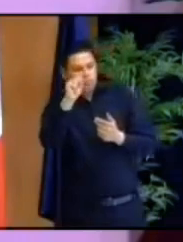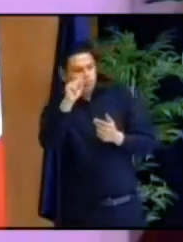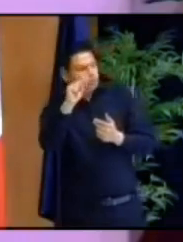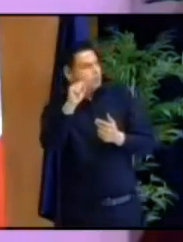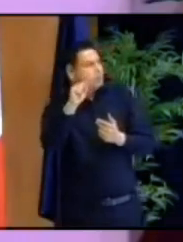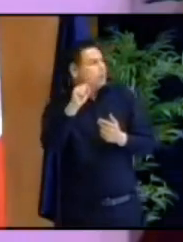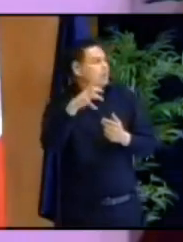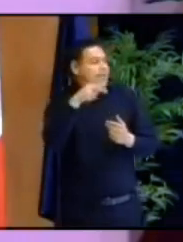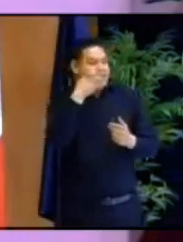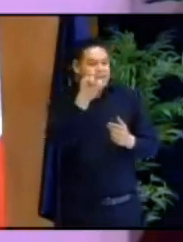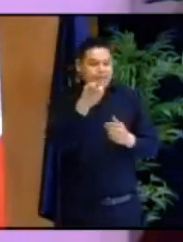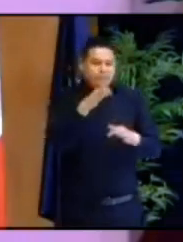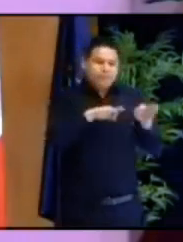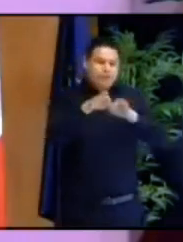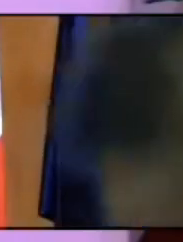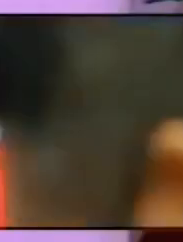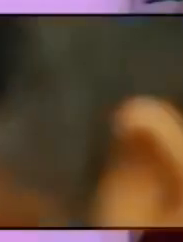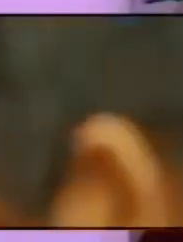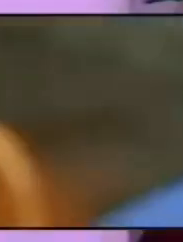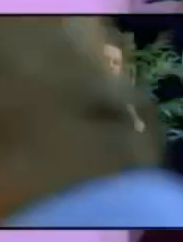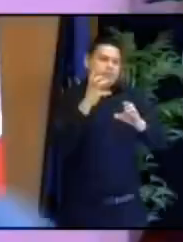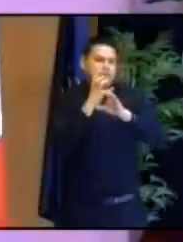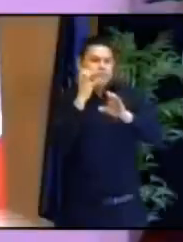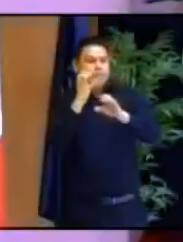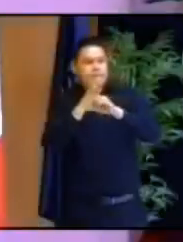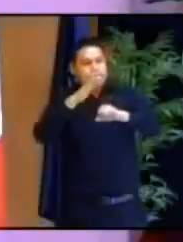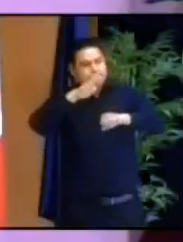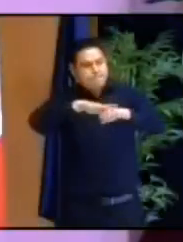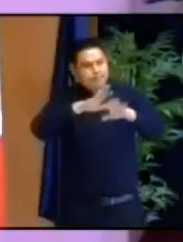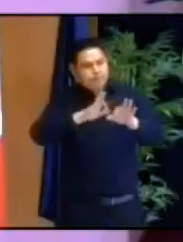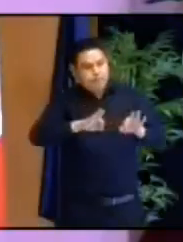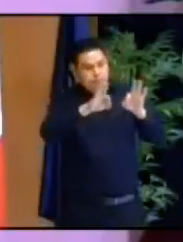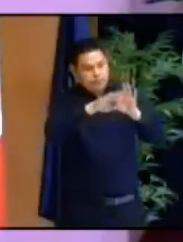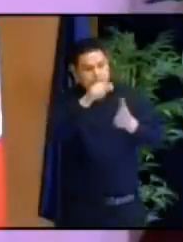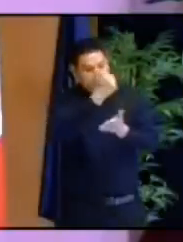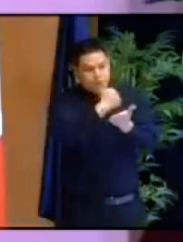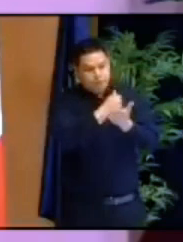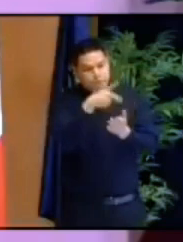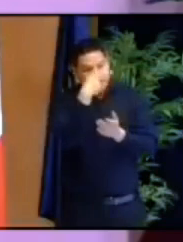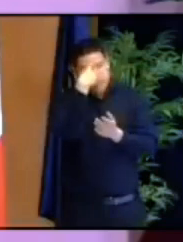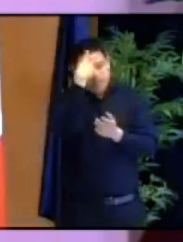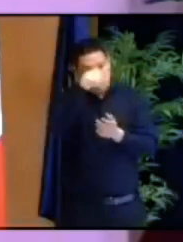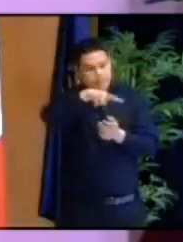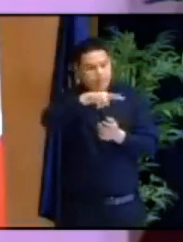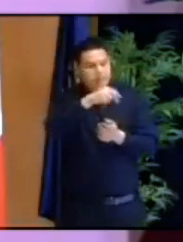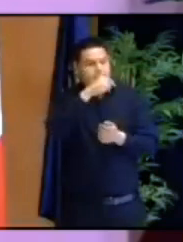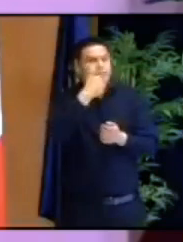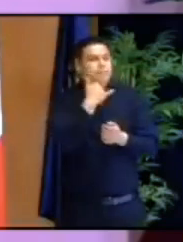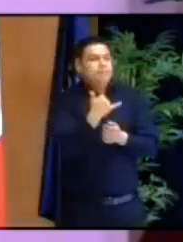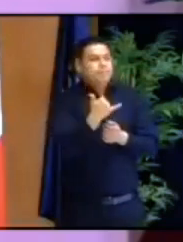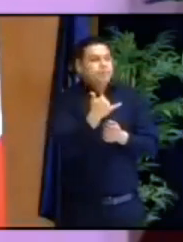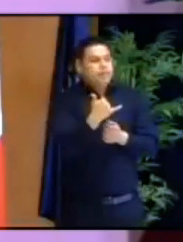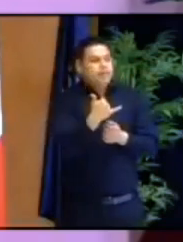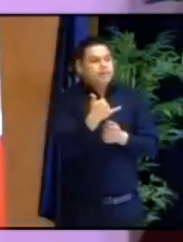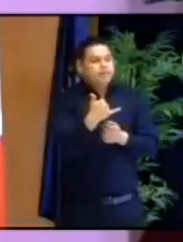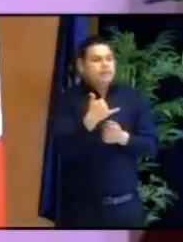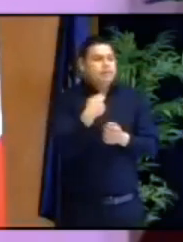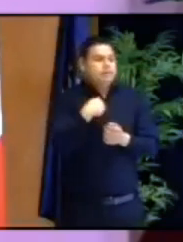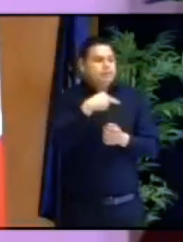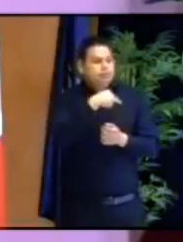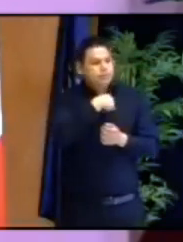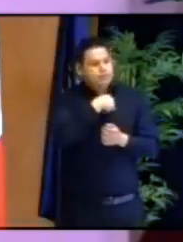Estos operan los sistemas de transporte, los principales sistemas de transporte, y también